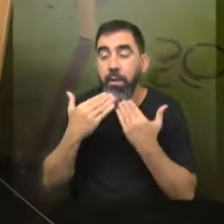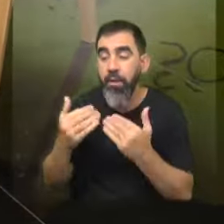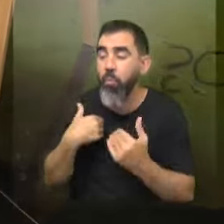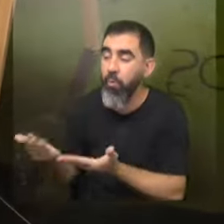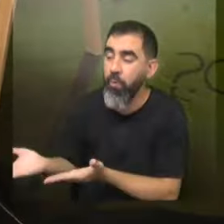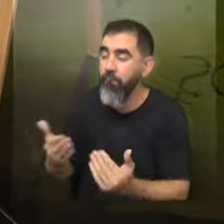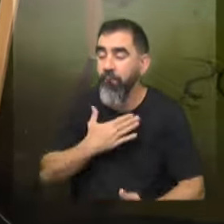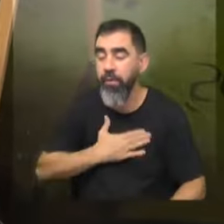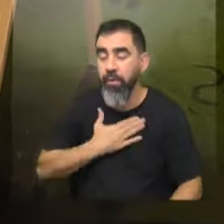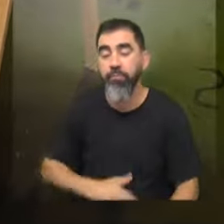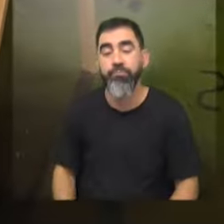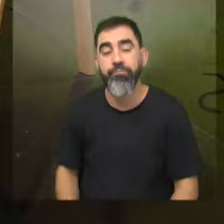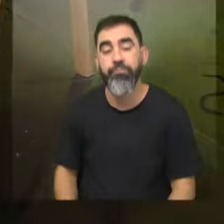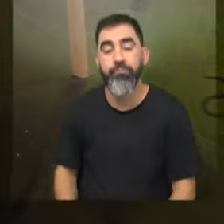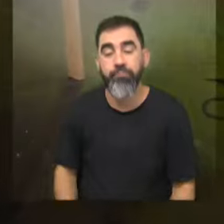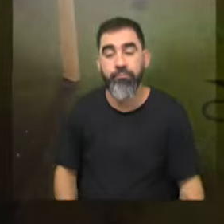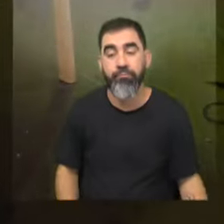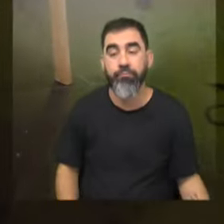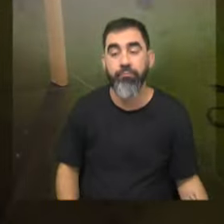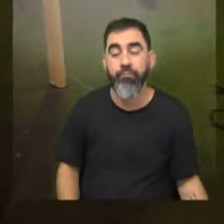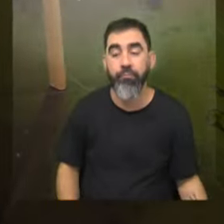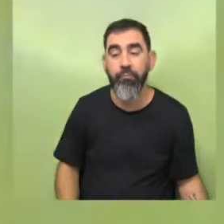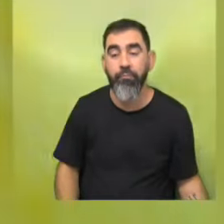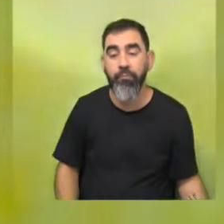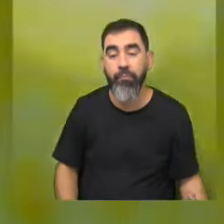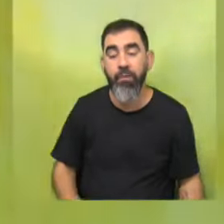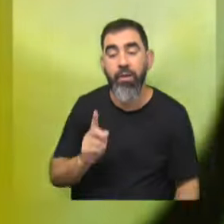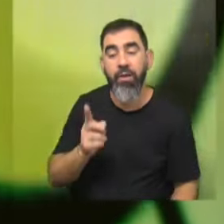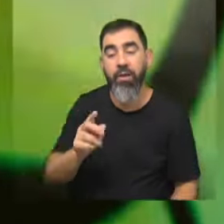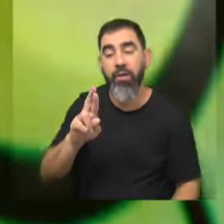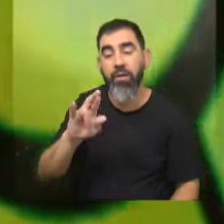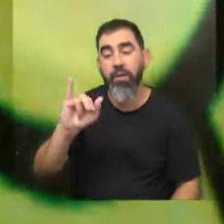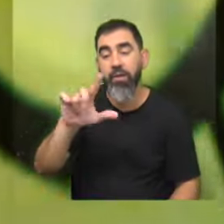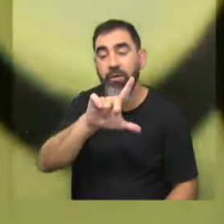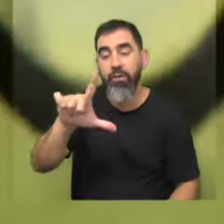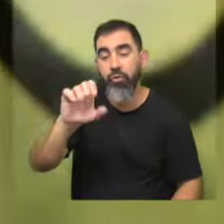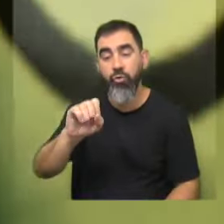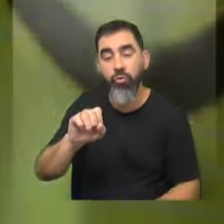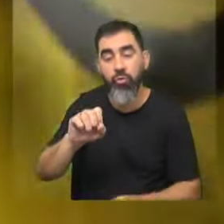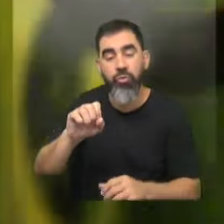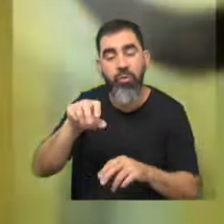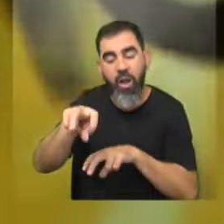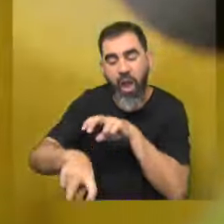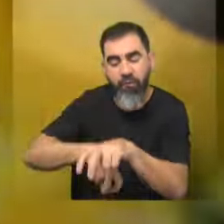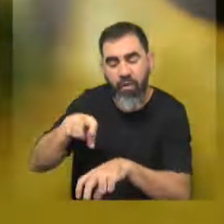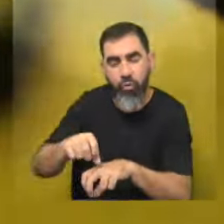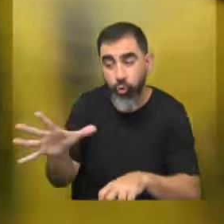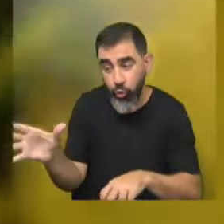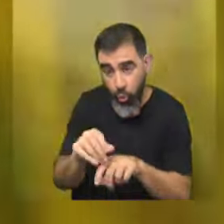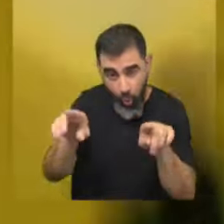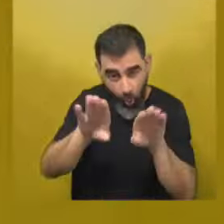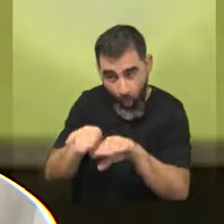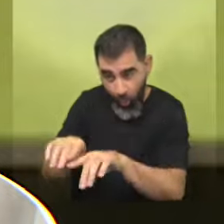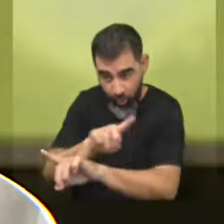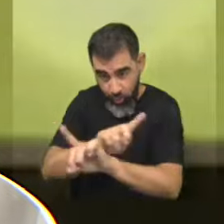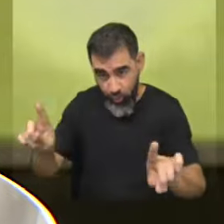Un gusto estar acá. Vamos a hablar de grillos cavadores. Sí. Y primero la pregunta básica. No todos los grillos son iguales,